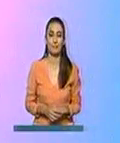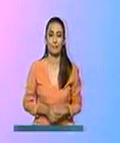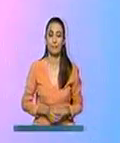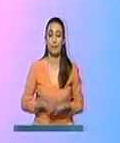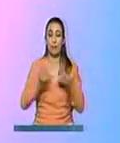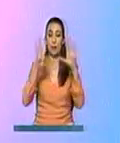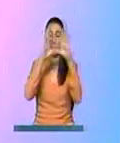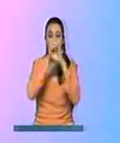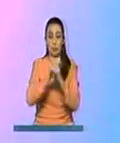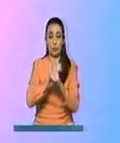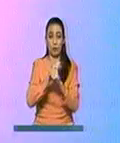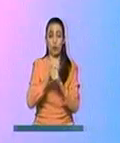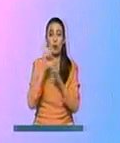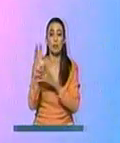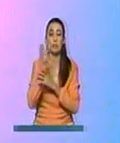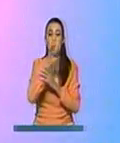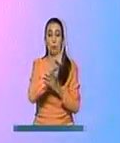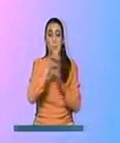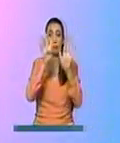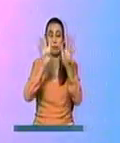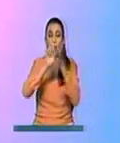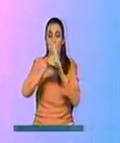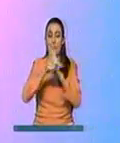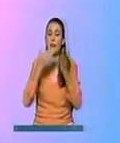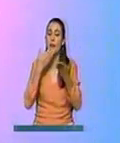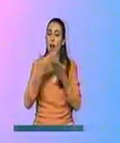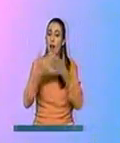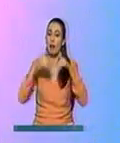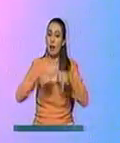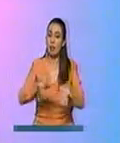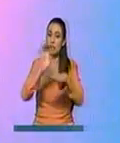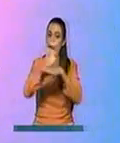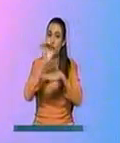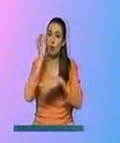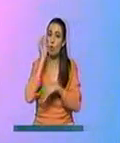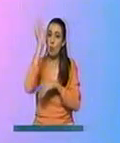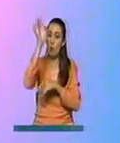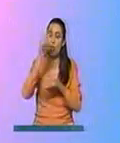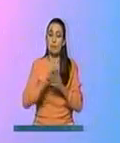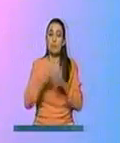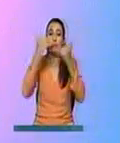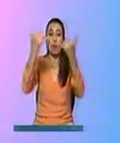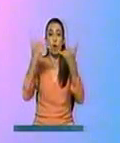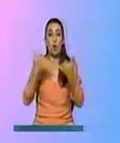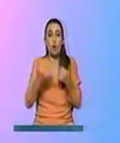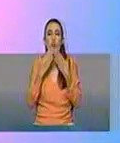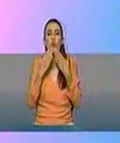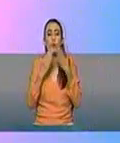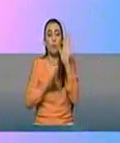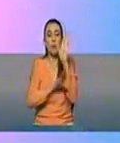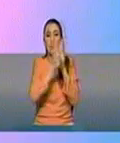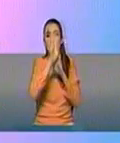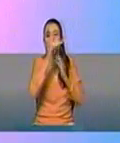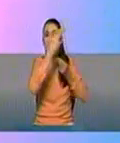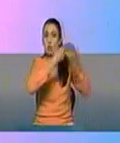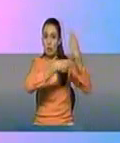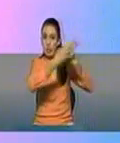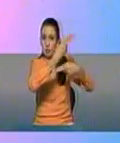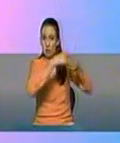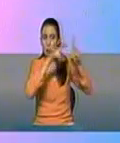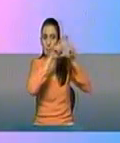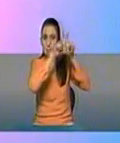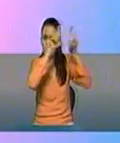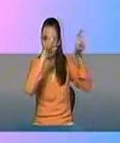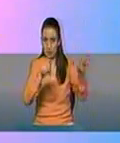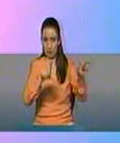21 horas con 29 minutos. Gracias por seguir con nosotros aquí en Ecuador al Futuro. Hoy hablamos sobre el desarrollo de los emprendimientos y